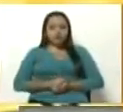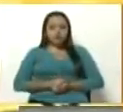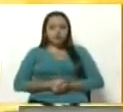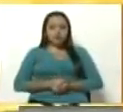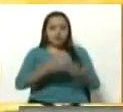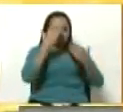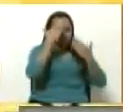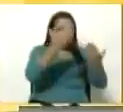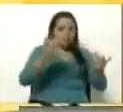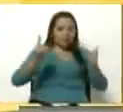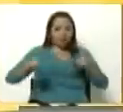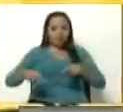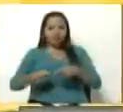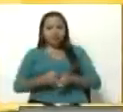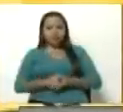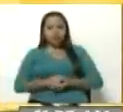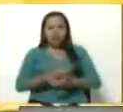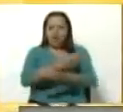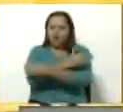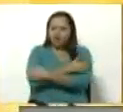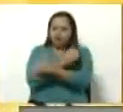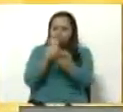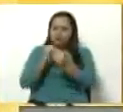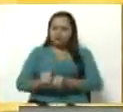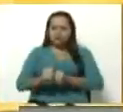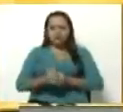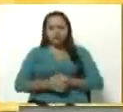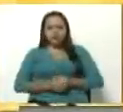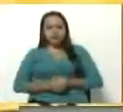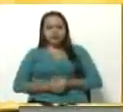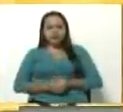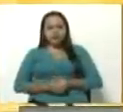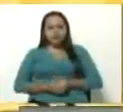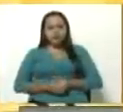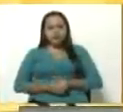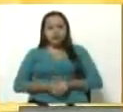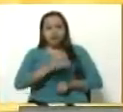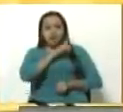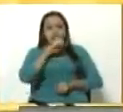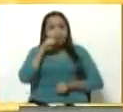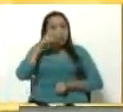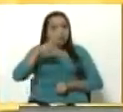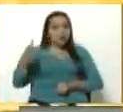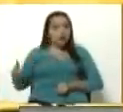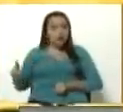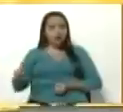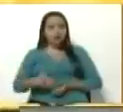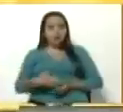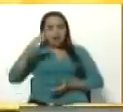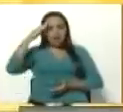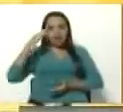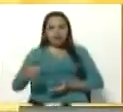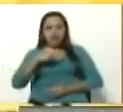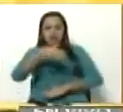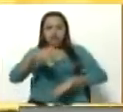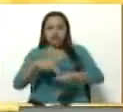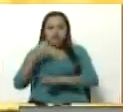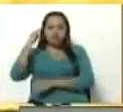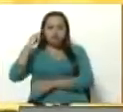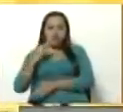Saludar intensivamente con un abrazo caluroso y en nombre de nuestro pueblo a la Fuerza Armada Nacional